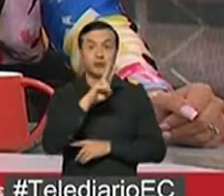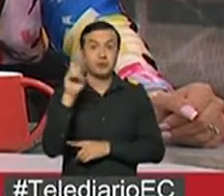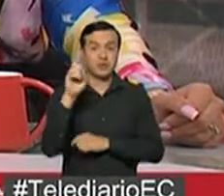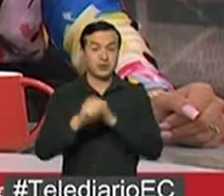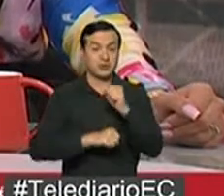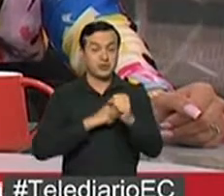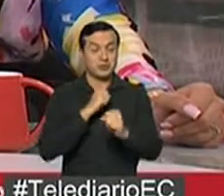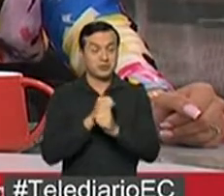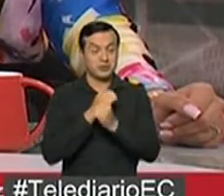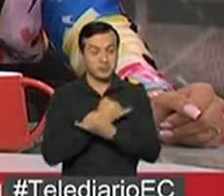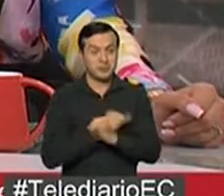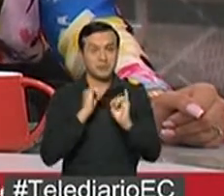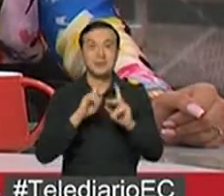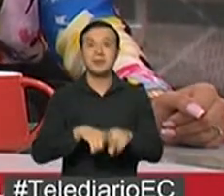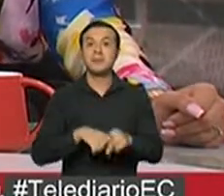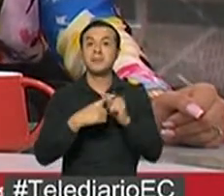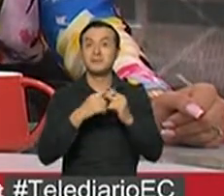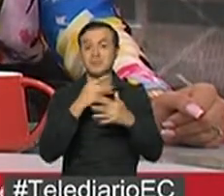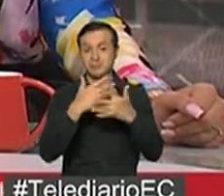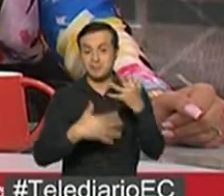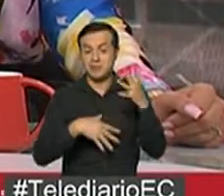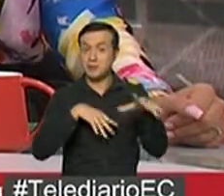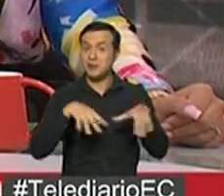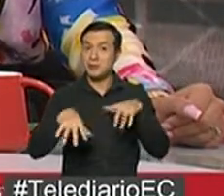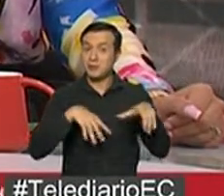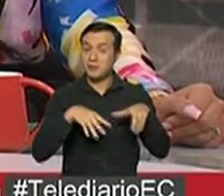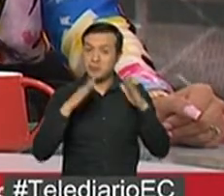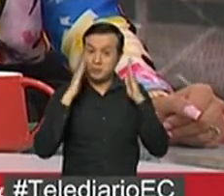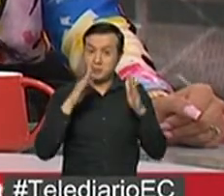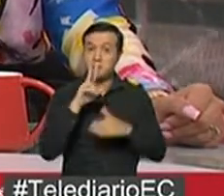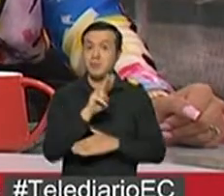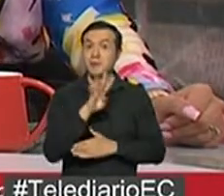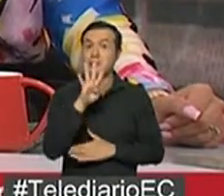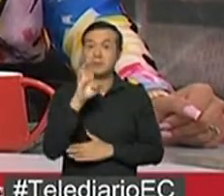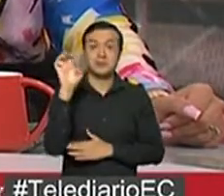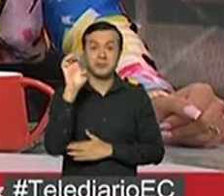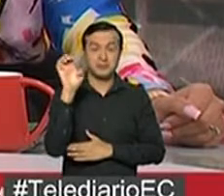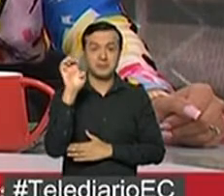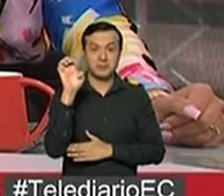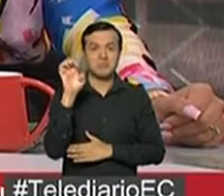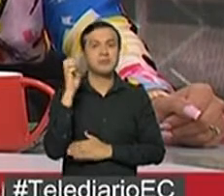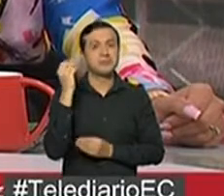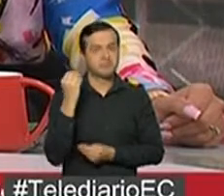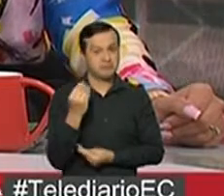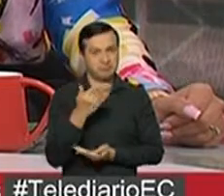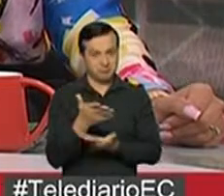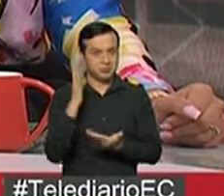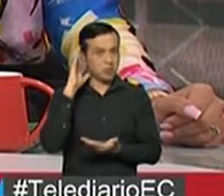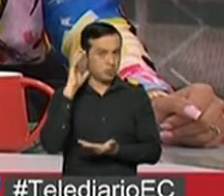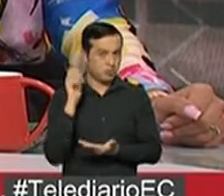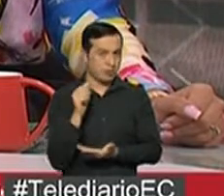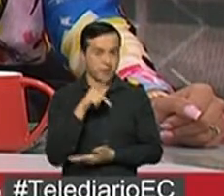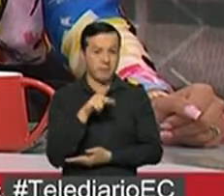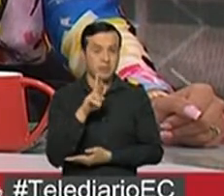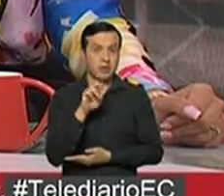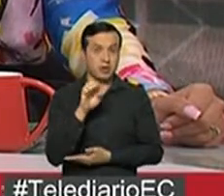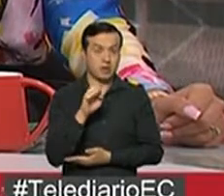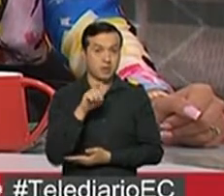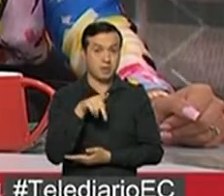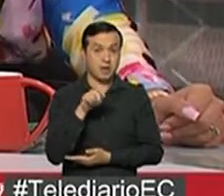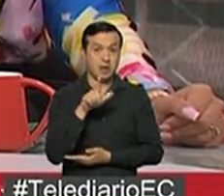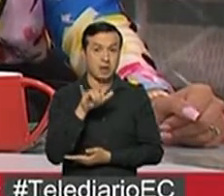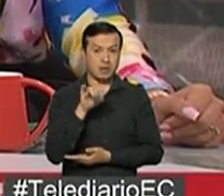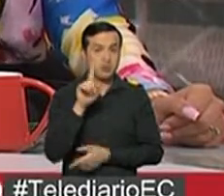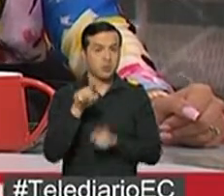y arranca con una serie de actividades este 24 de enero el burgomaestre cuencano pedro palacios tiene varios proyectos